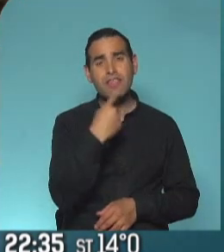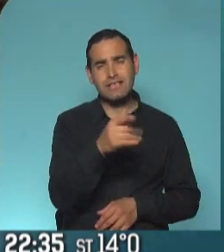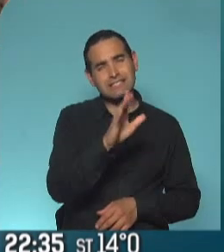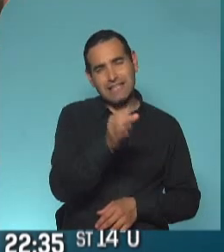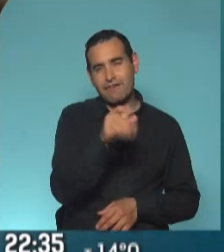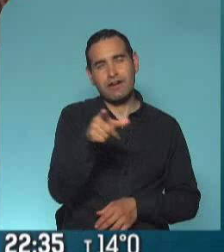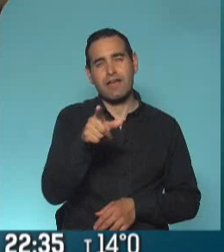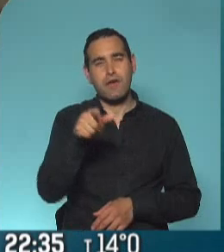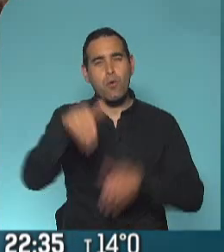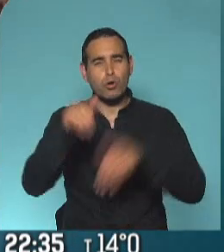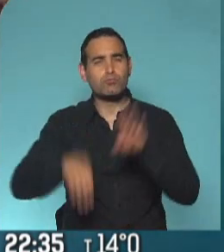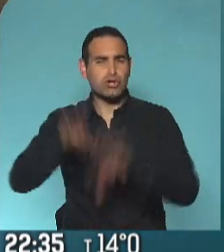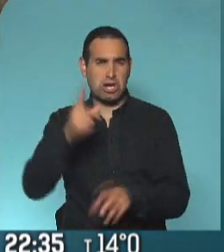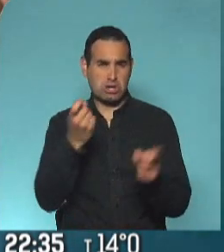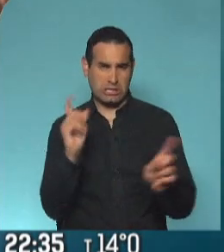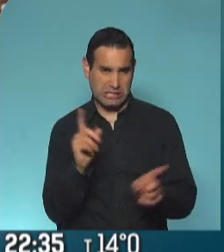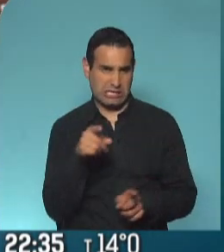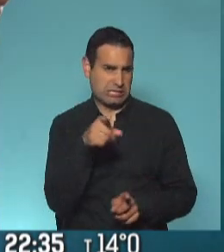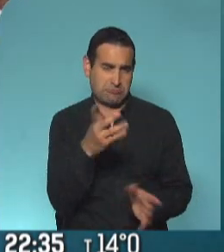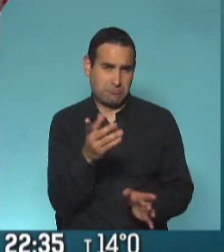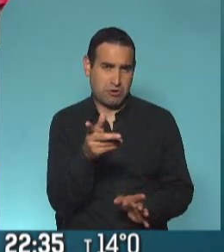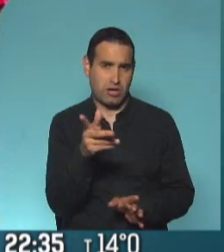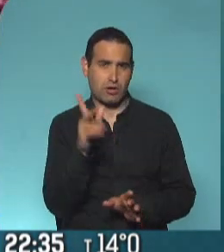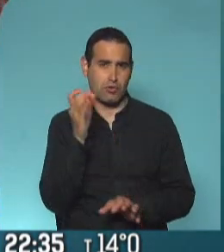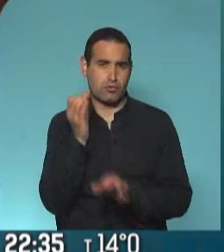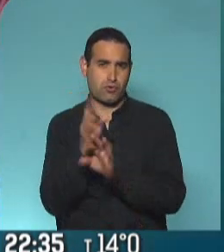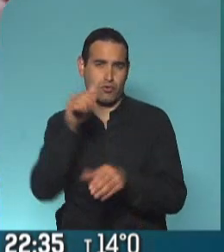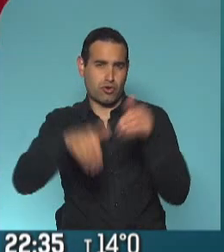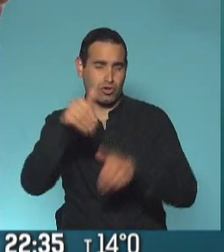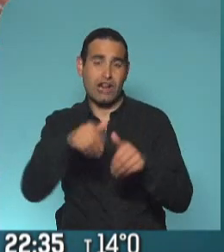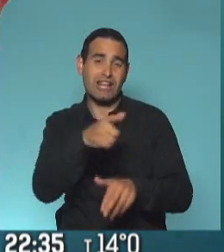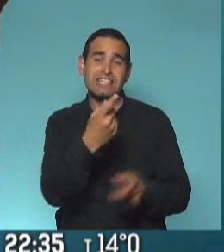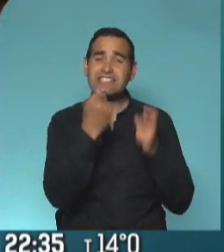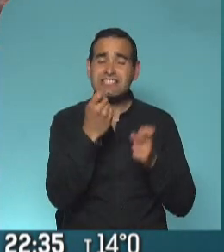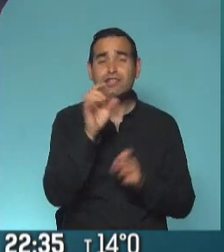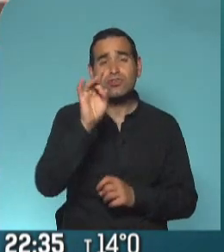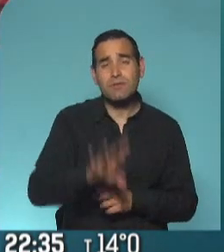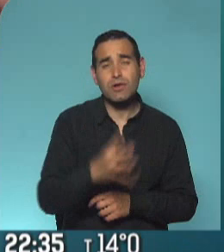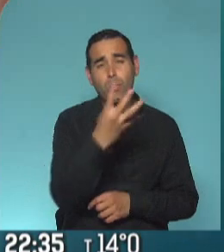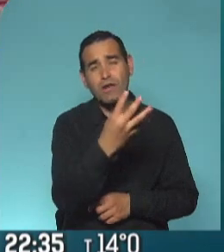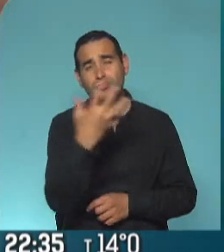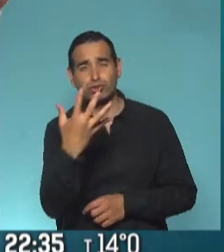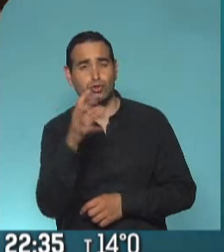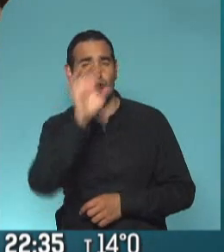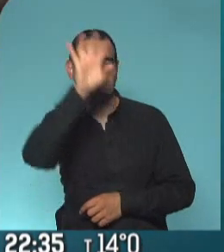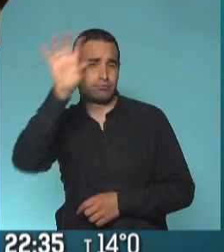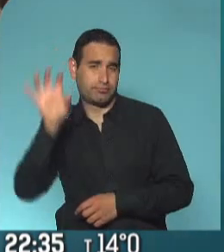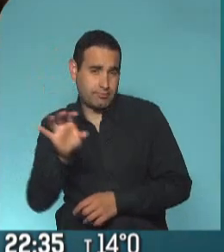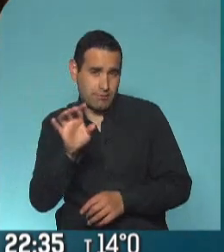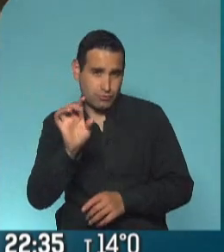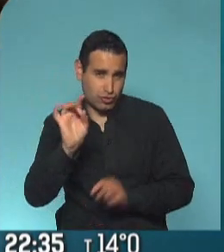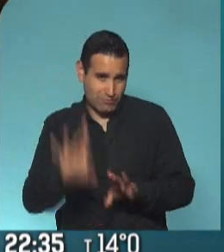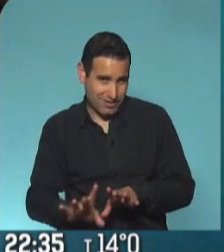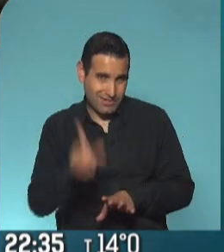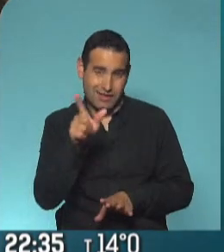una mayoría de votos para ganar, porque por cómo está constituido el colegio electoral en Estados Unidos, se necesita asegurarse 4 o 5 estados clave, sobre todo ahí en